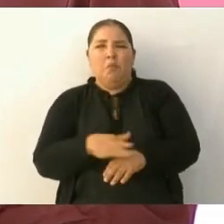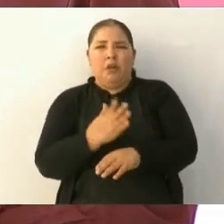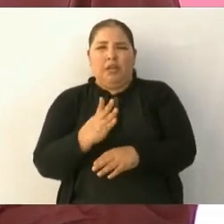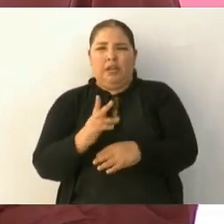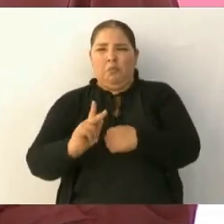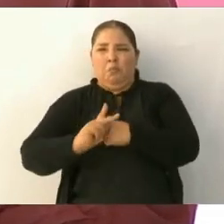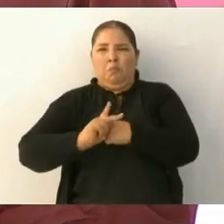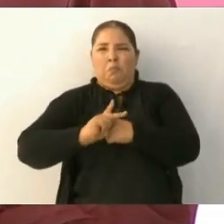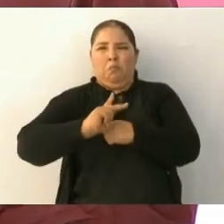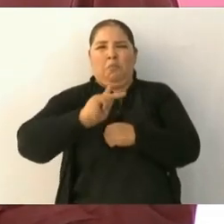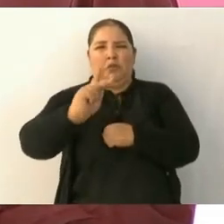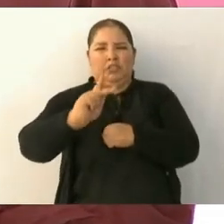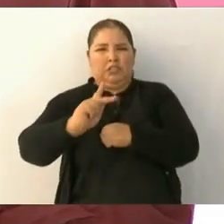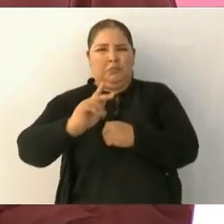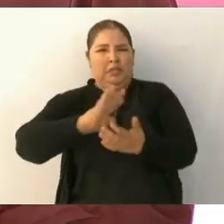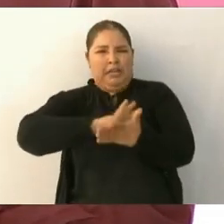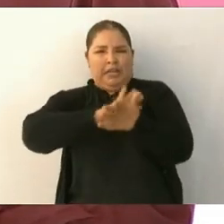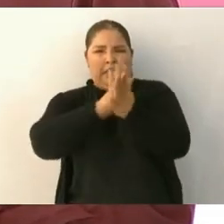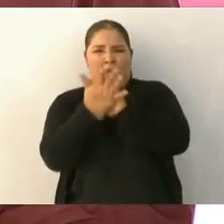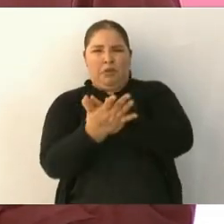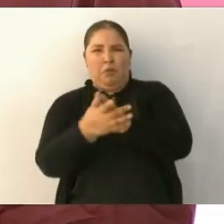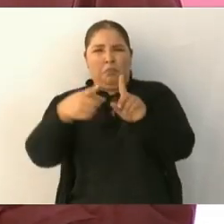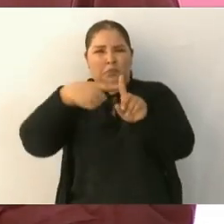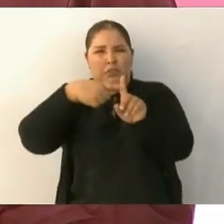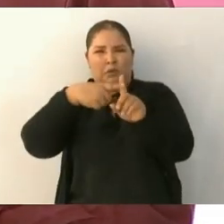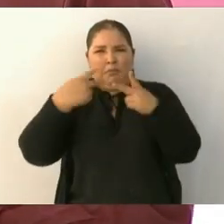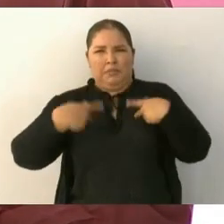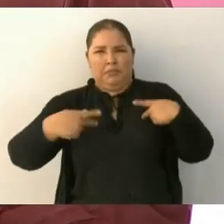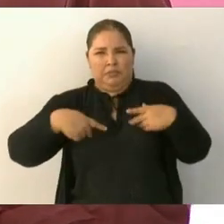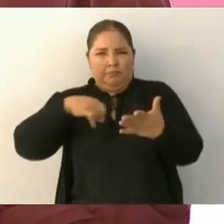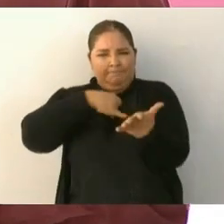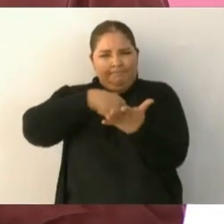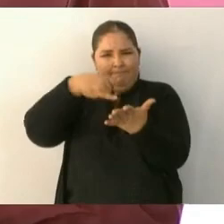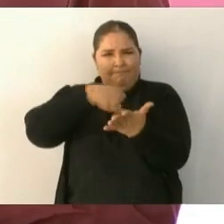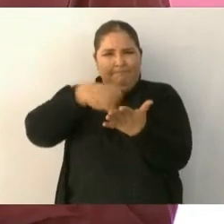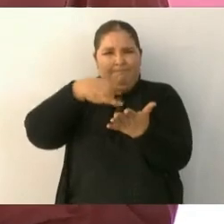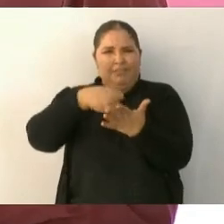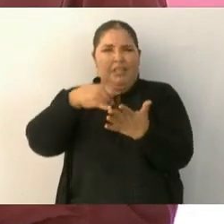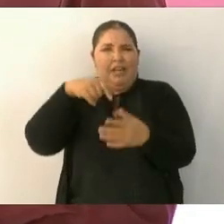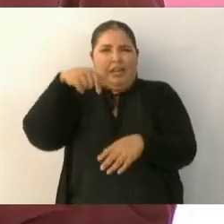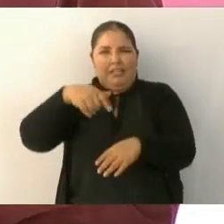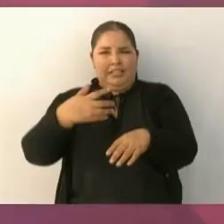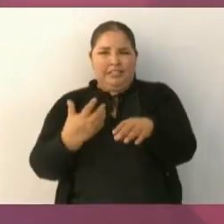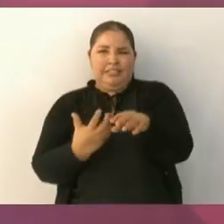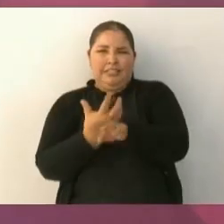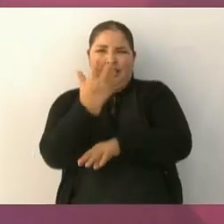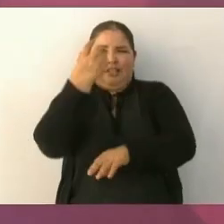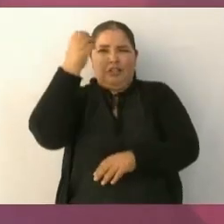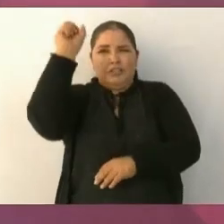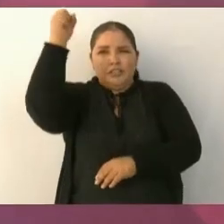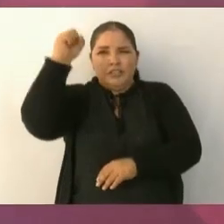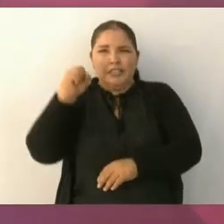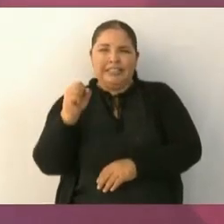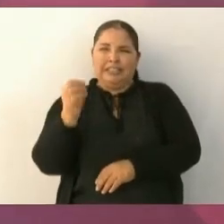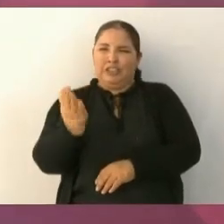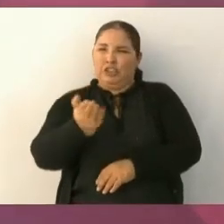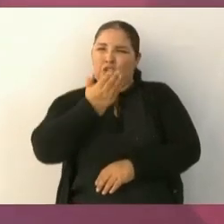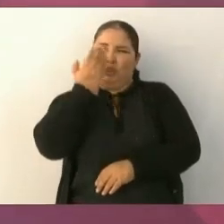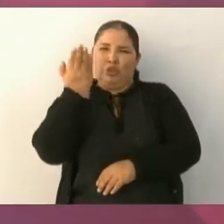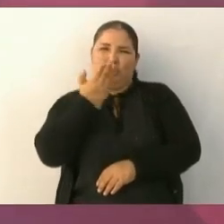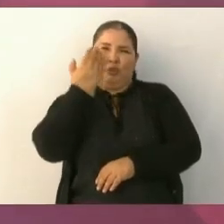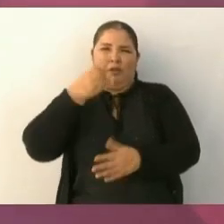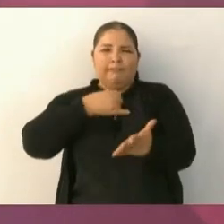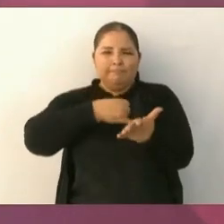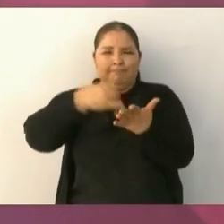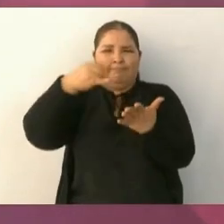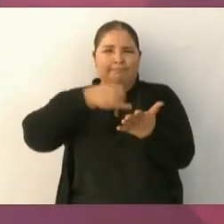cambio positivo para los productores de Sinaloa, un estado con una larga tradición agrícola. Sinaloa es